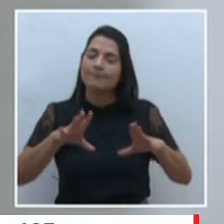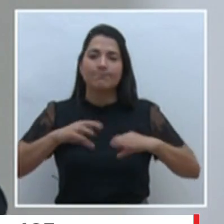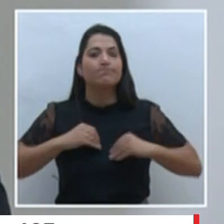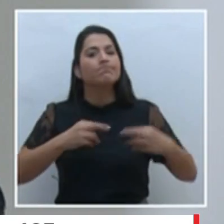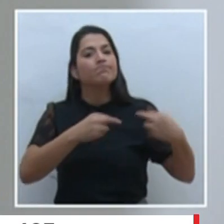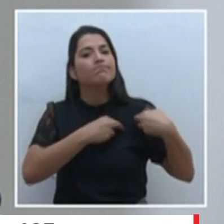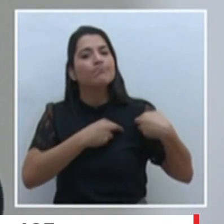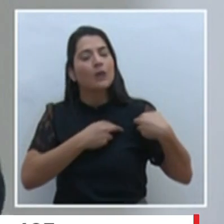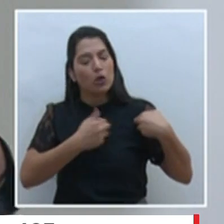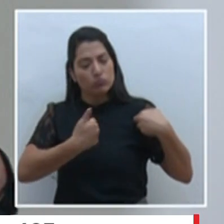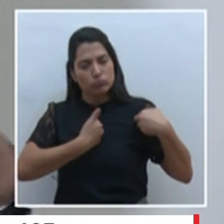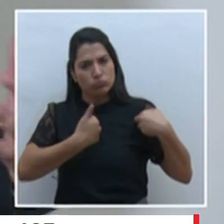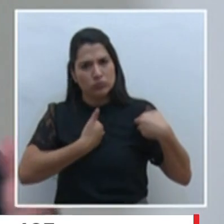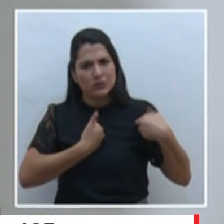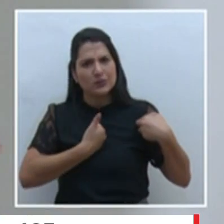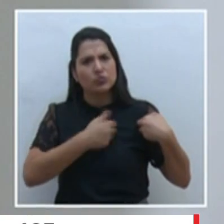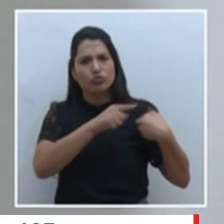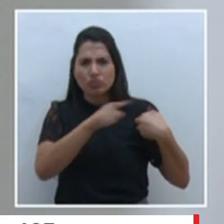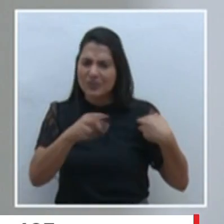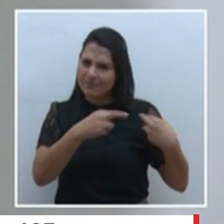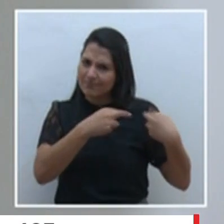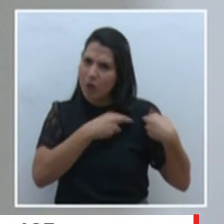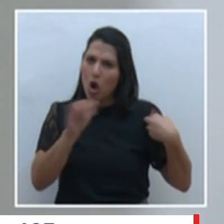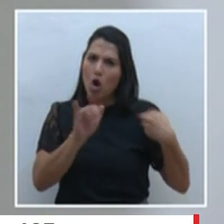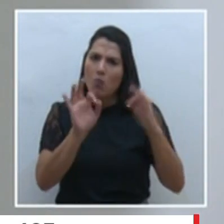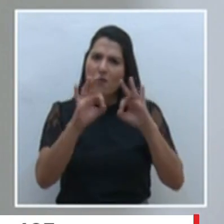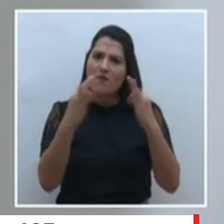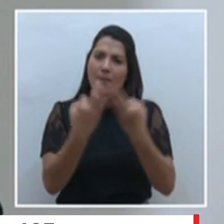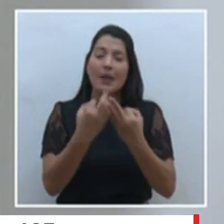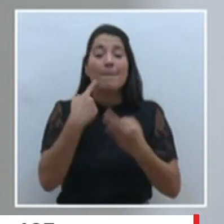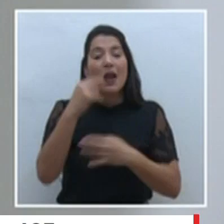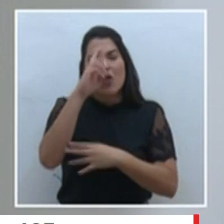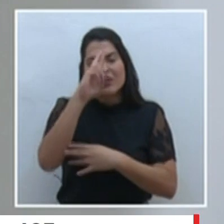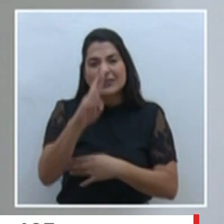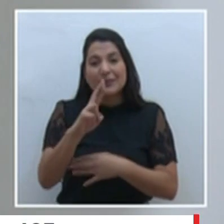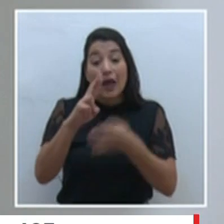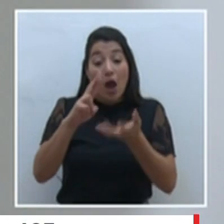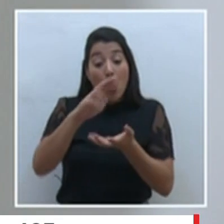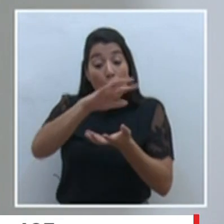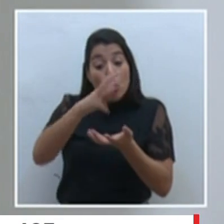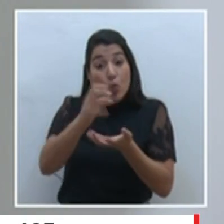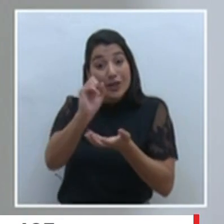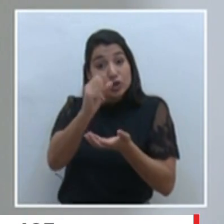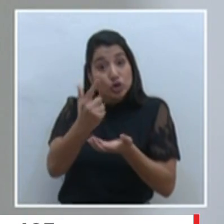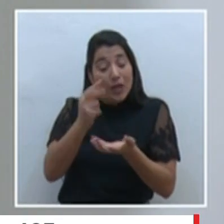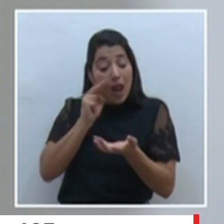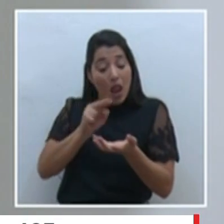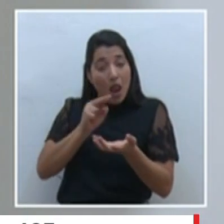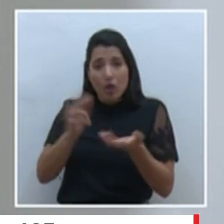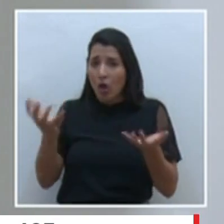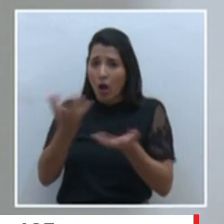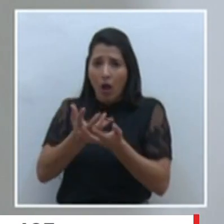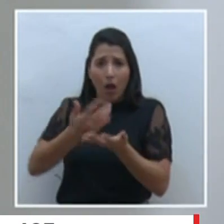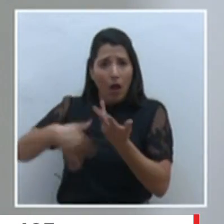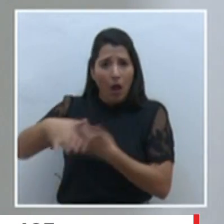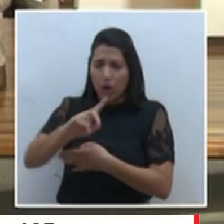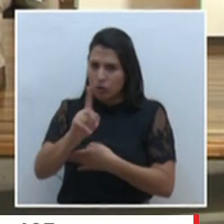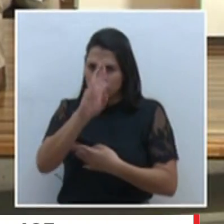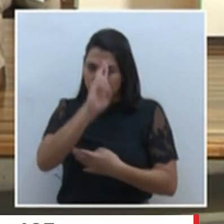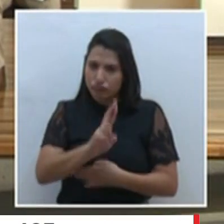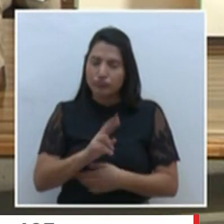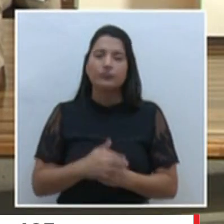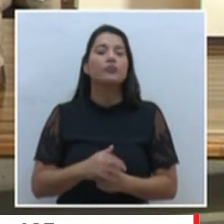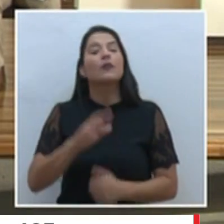familia para respetar esas burbujas sociales de que habla el doctor Salas. Eso nos va a permitir salir adelante de esta crisis. Alan Arroyo,